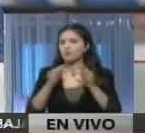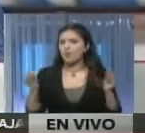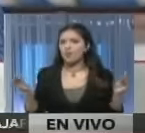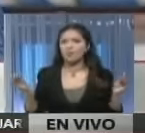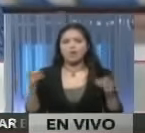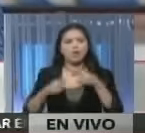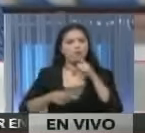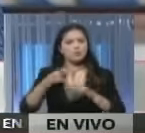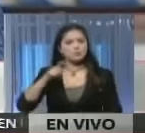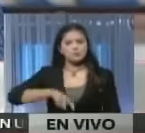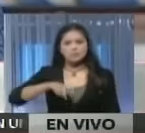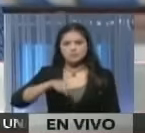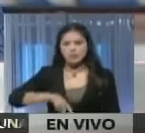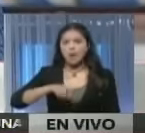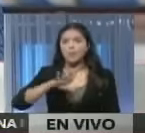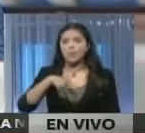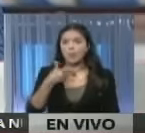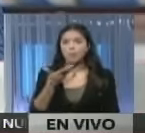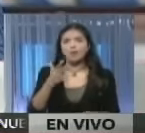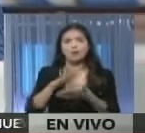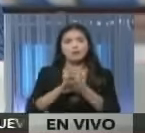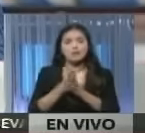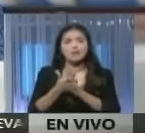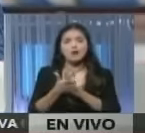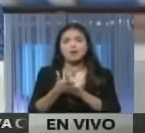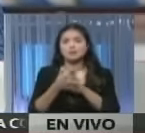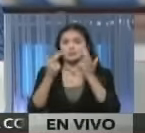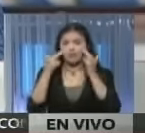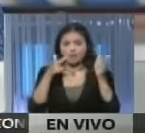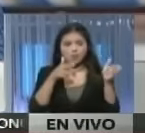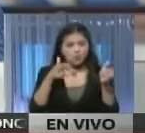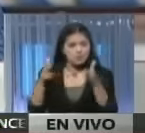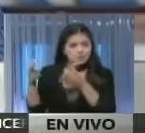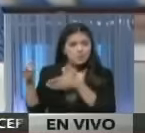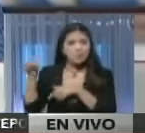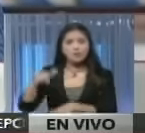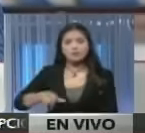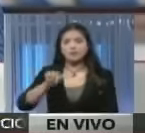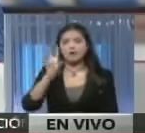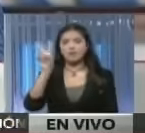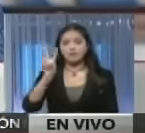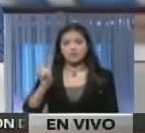sean necesarias para combatir actos terroristas en nuestro país.